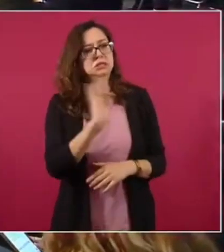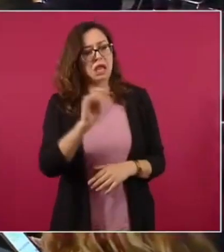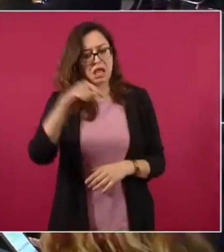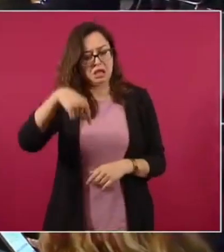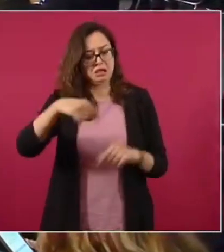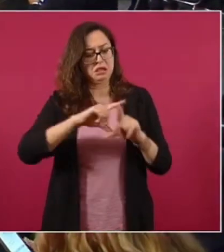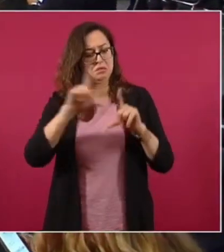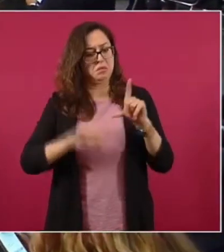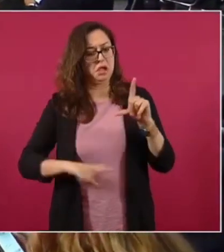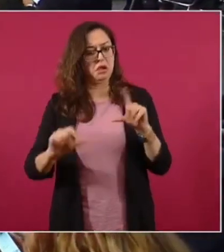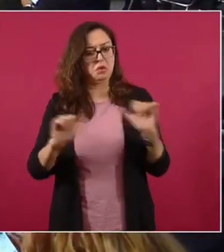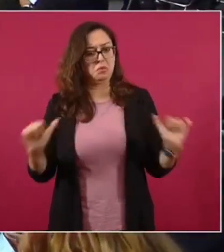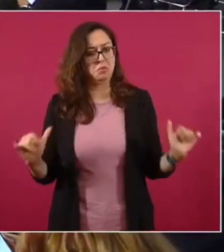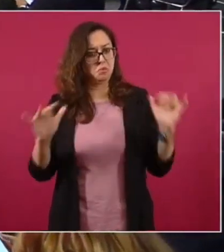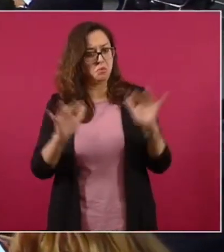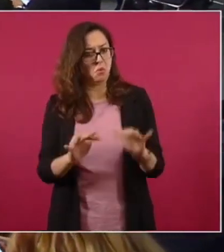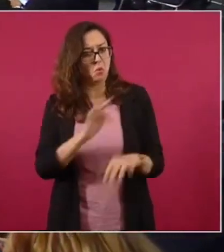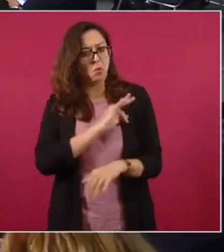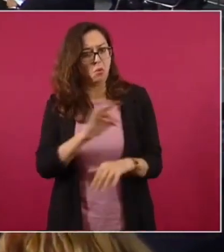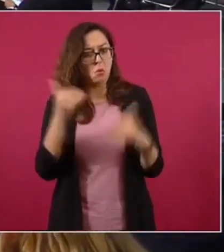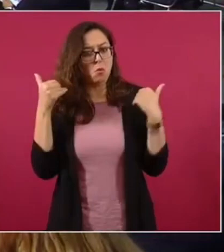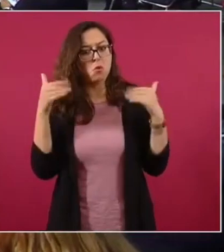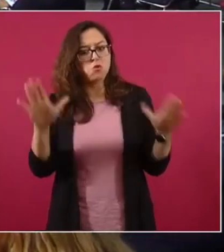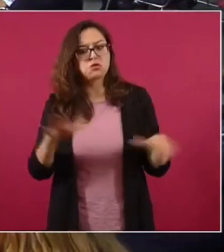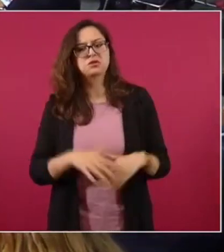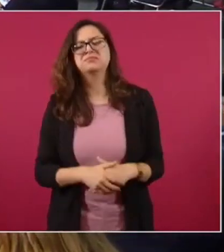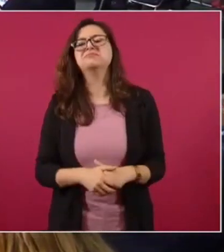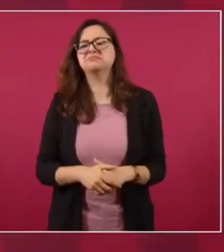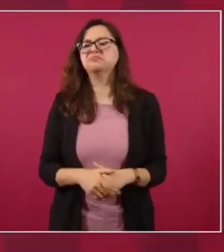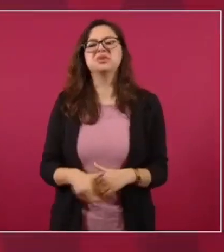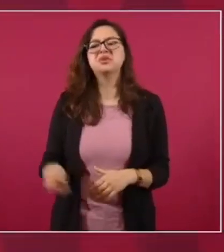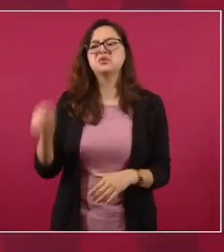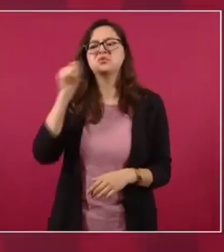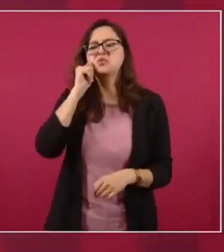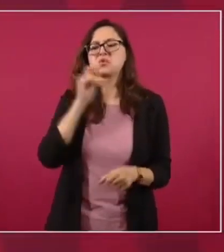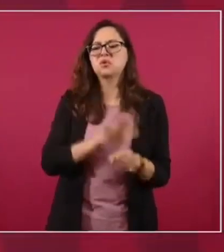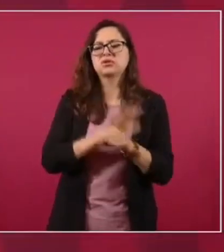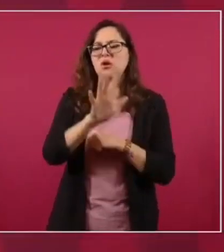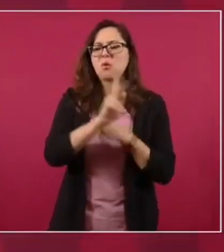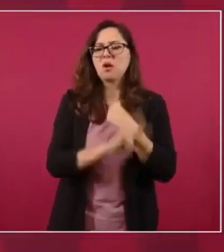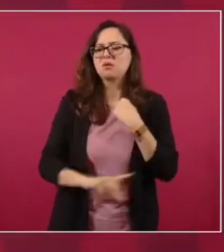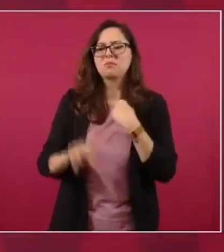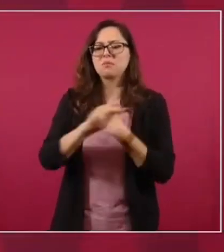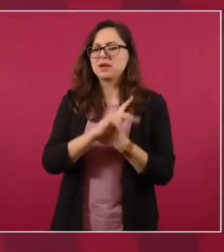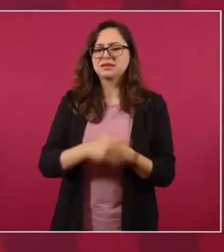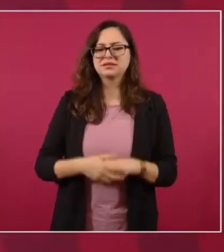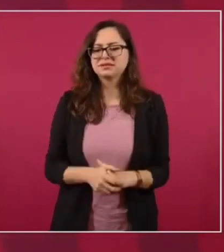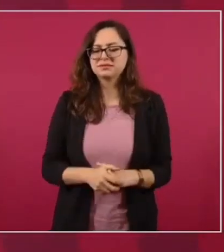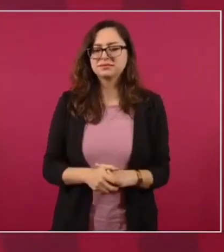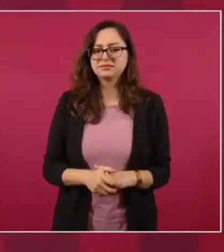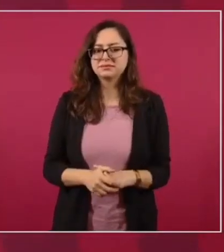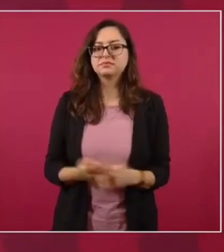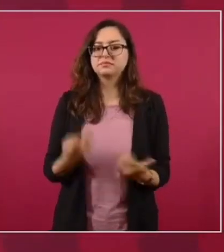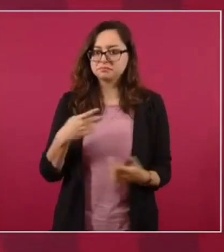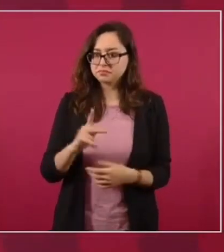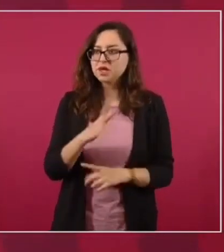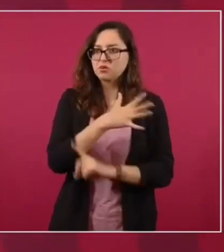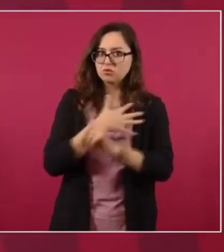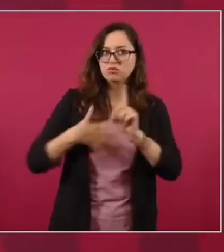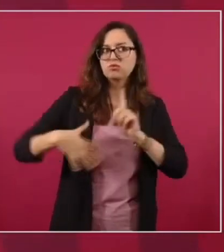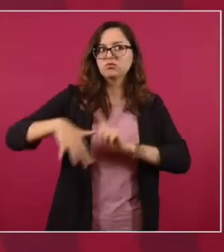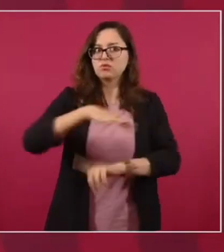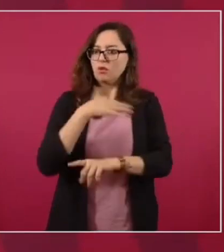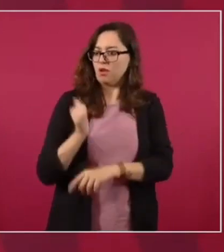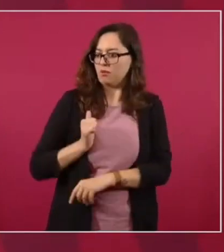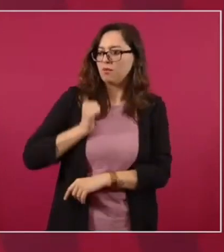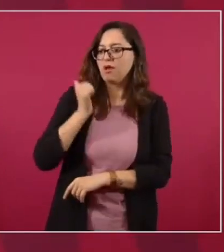México, si fuera una nueva cumbre de las Américas? En cualquier lugar, pero sí hay condiciones,